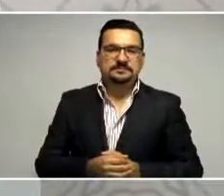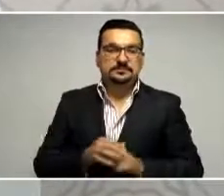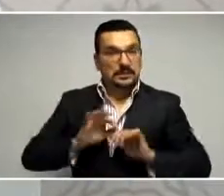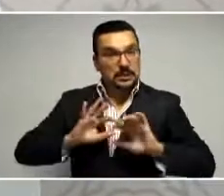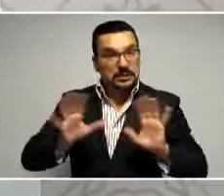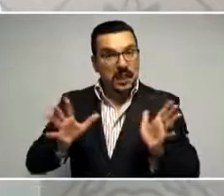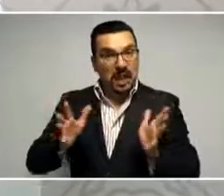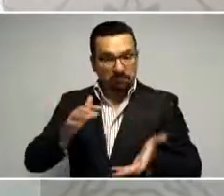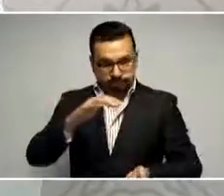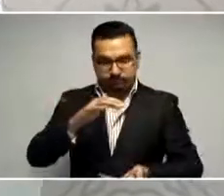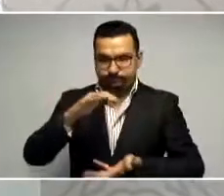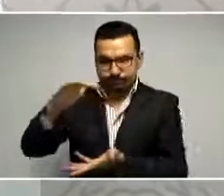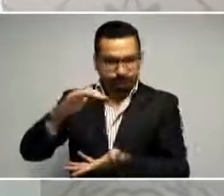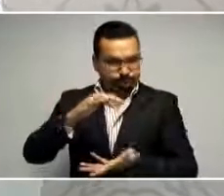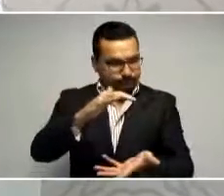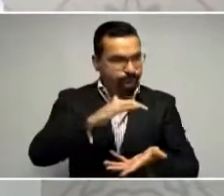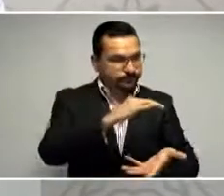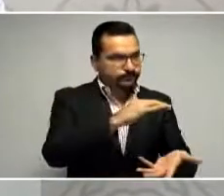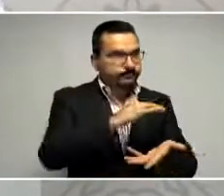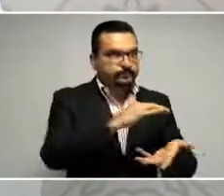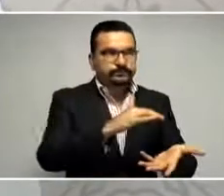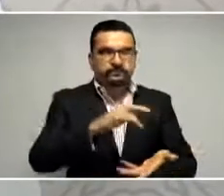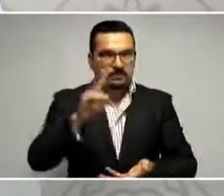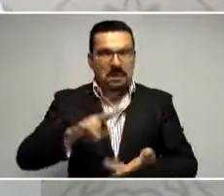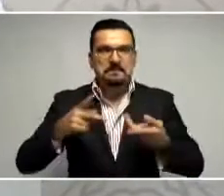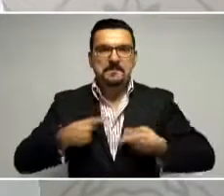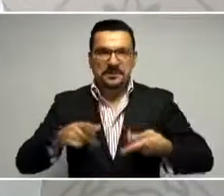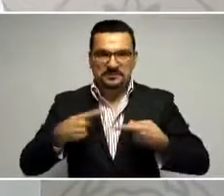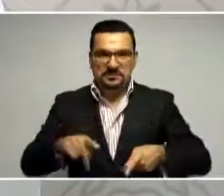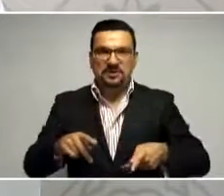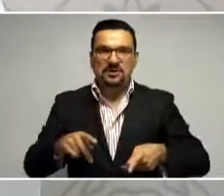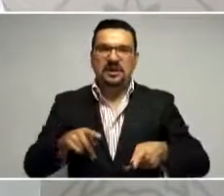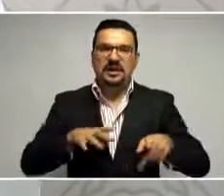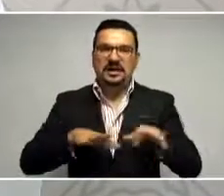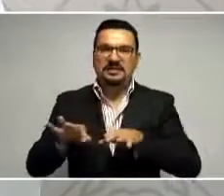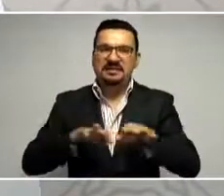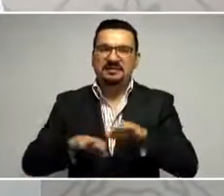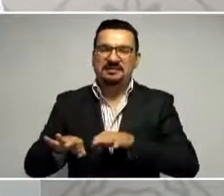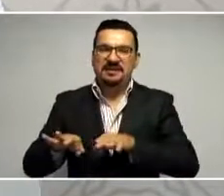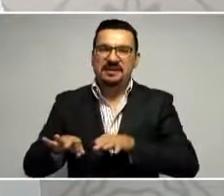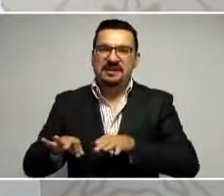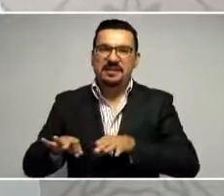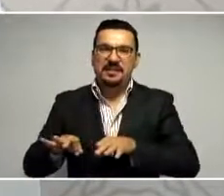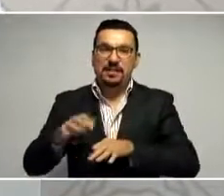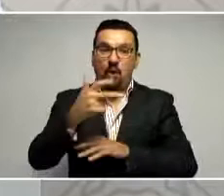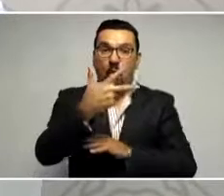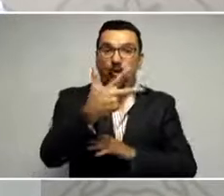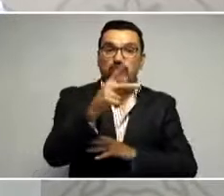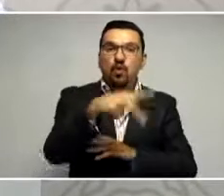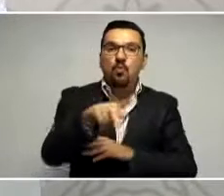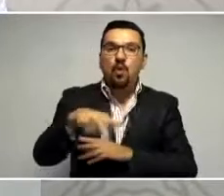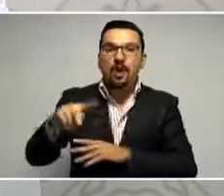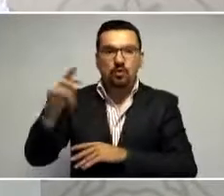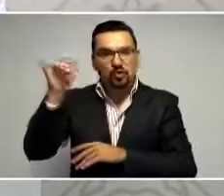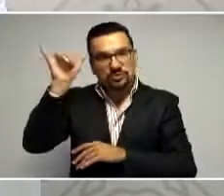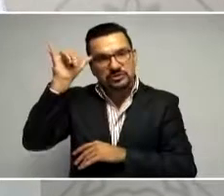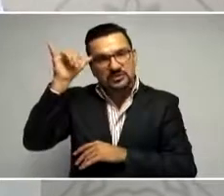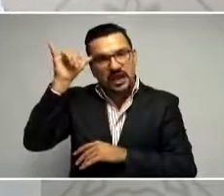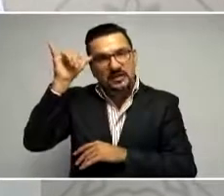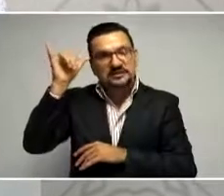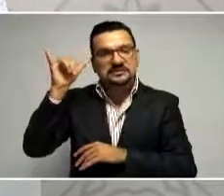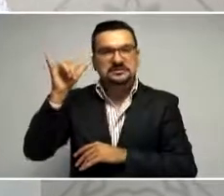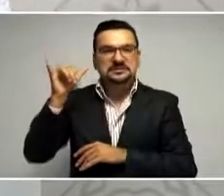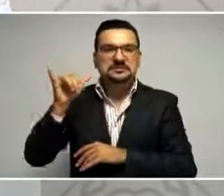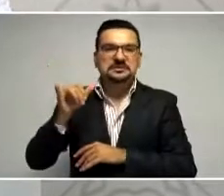entregaron los primeros oxímetros al personal que labora en los 8 pueblos yaquis, entre